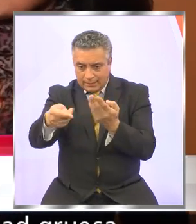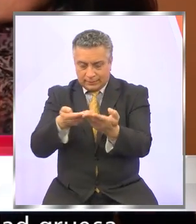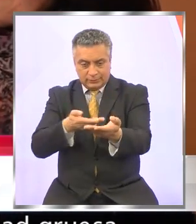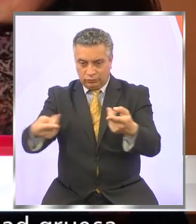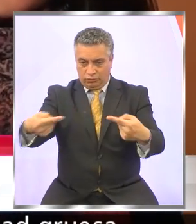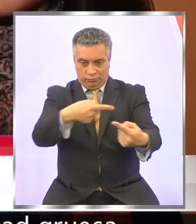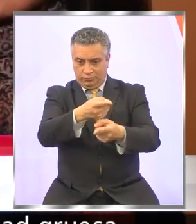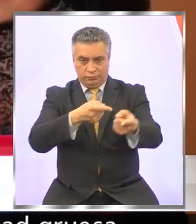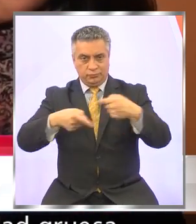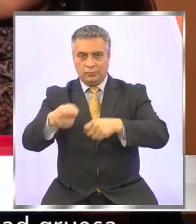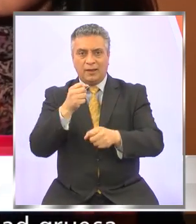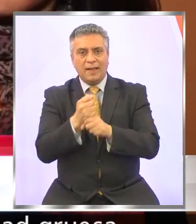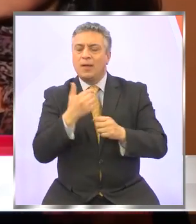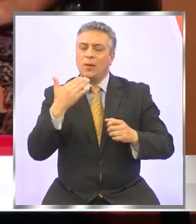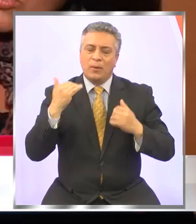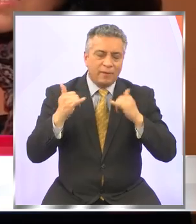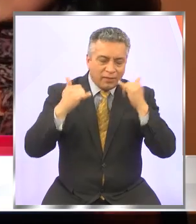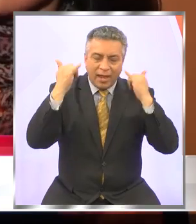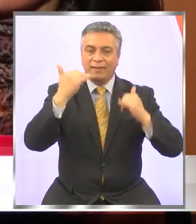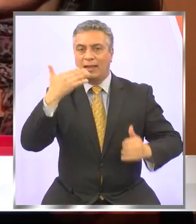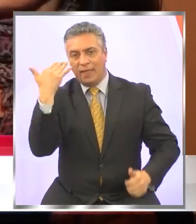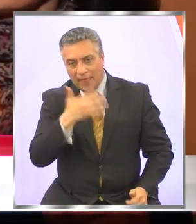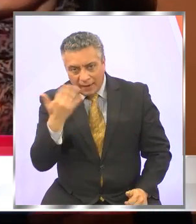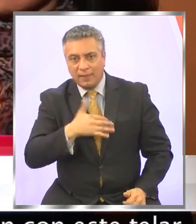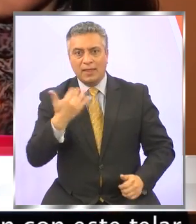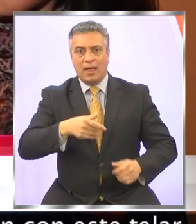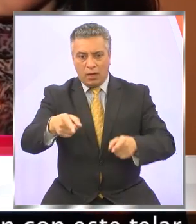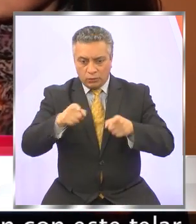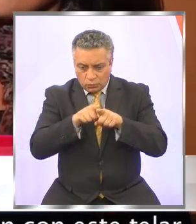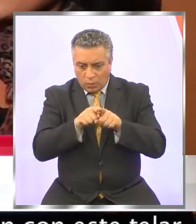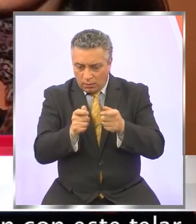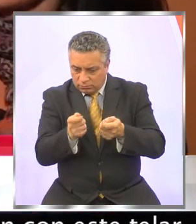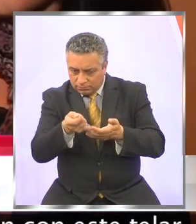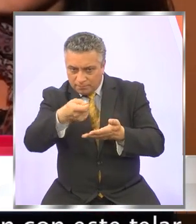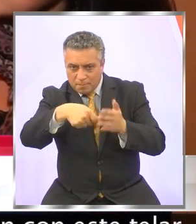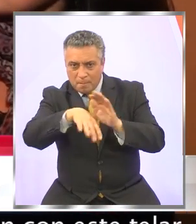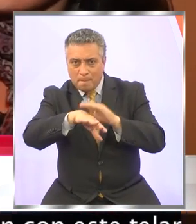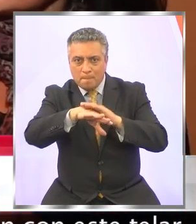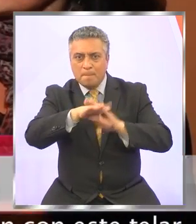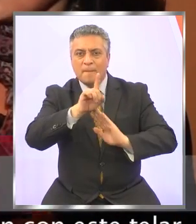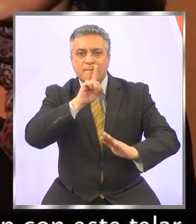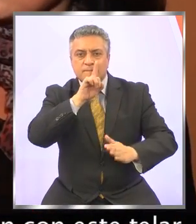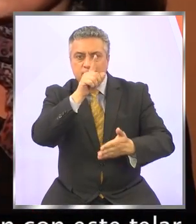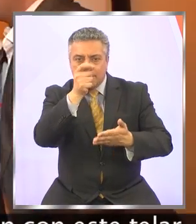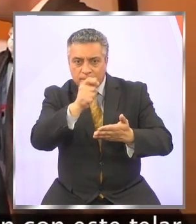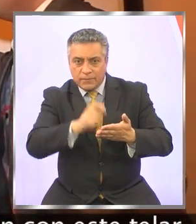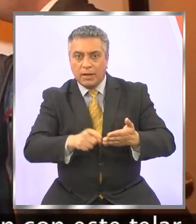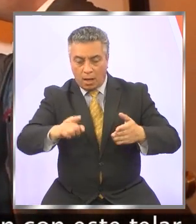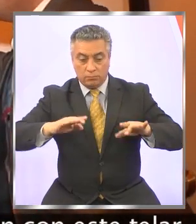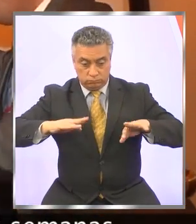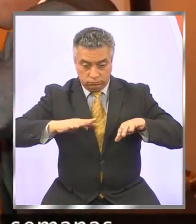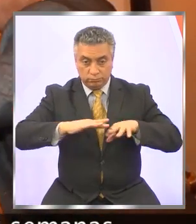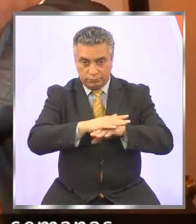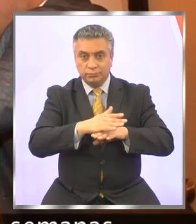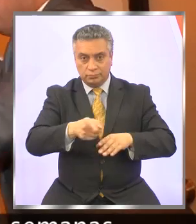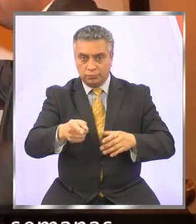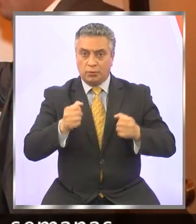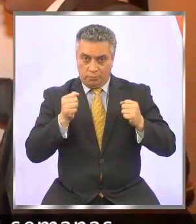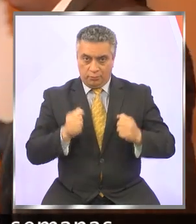la motricidad fina, la motricidad gruesa, la concentración, todas esas habilidades se desarrollan con este telar.